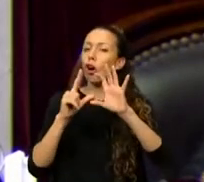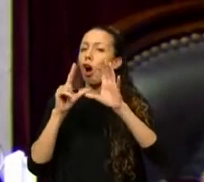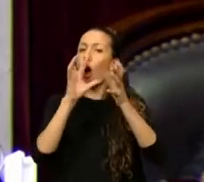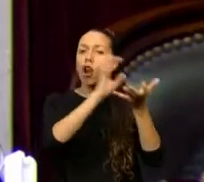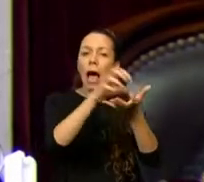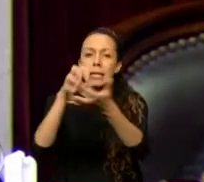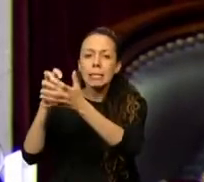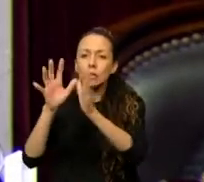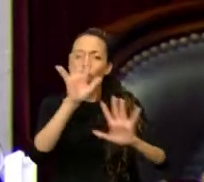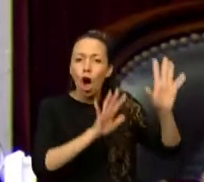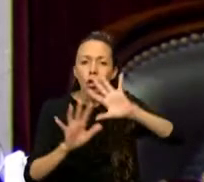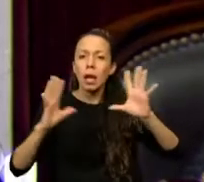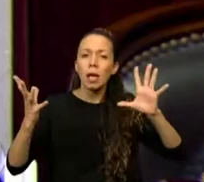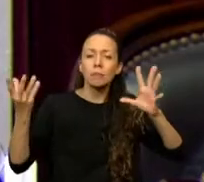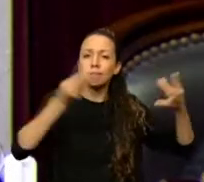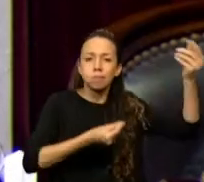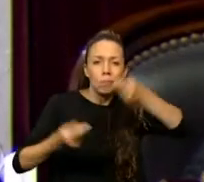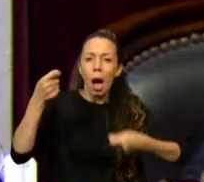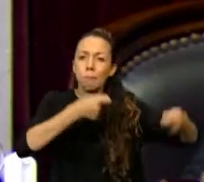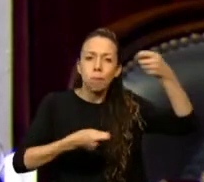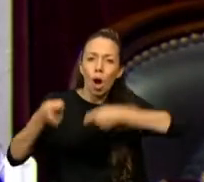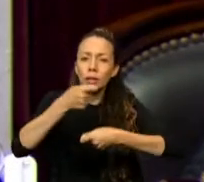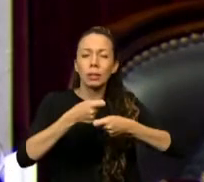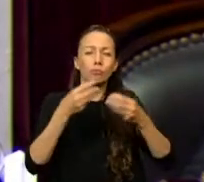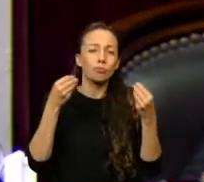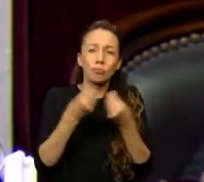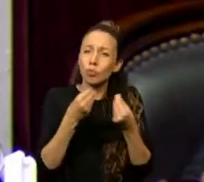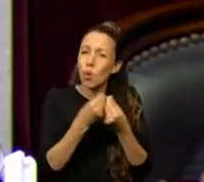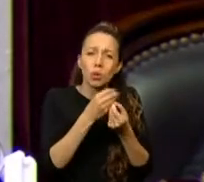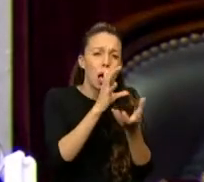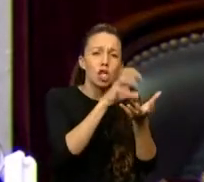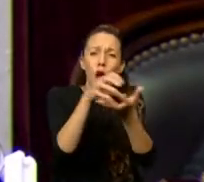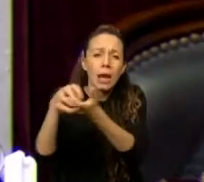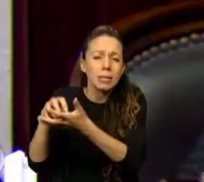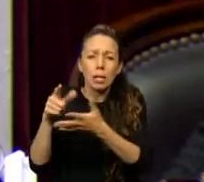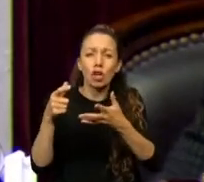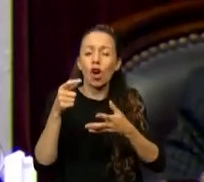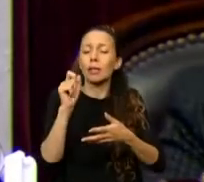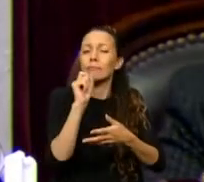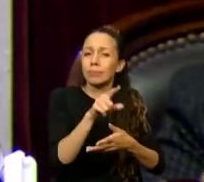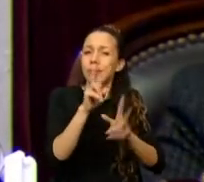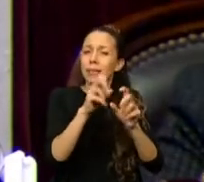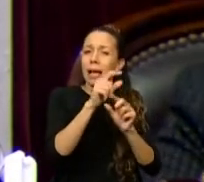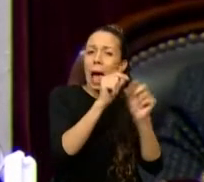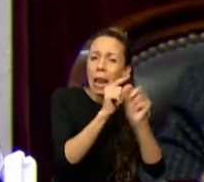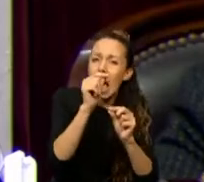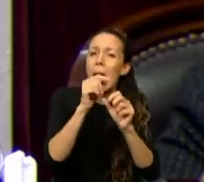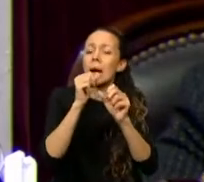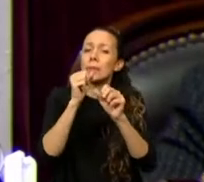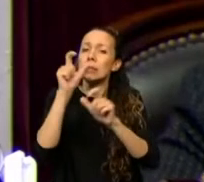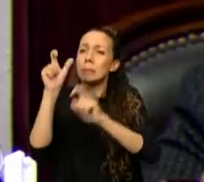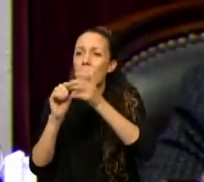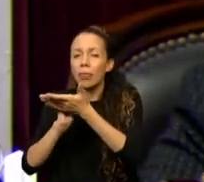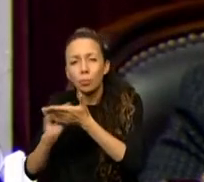organizaciones, cientos de organizaciones canábicas, también diputados y diputadas que vienen trabajando y vienen